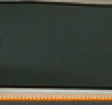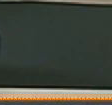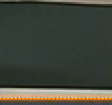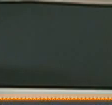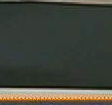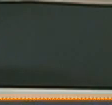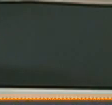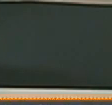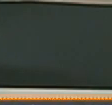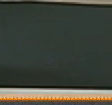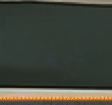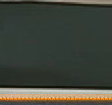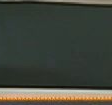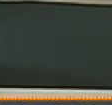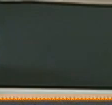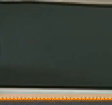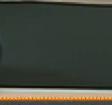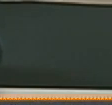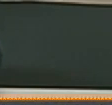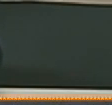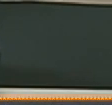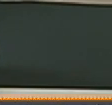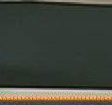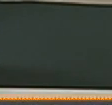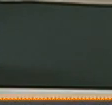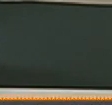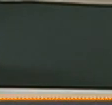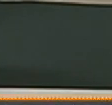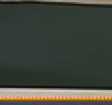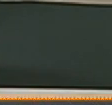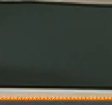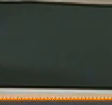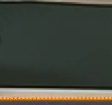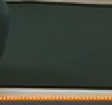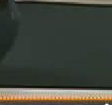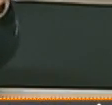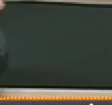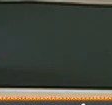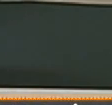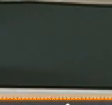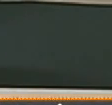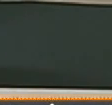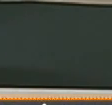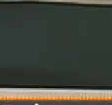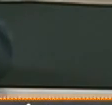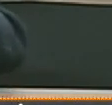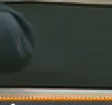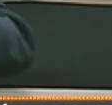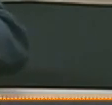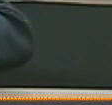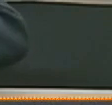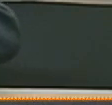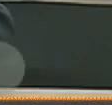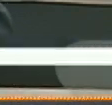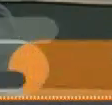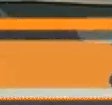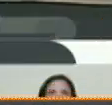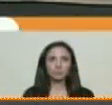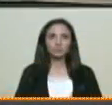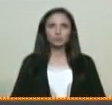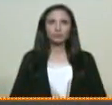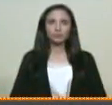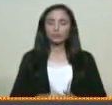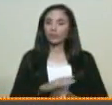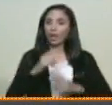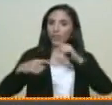oposición, esta bandida, recibió la orden de Tillerson de no firmar el acuerdo de República Dominicana, luego hicimos una nueva ronda